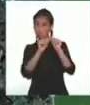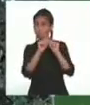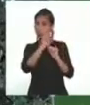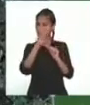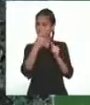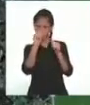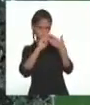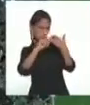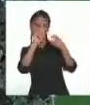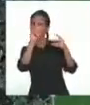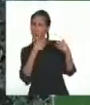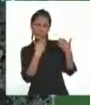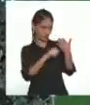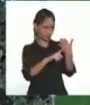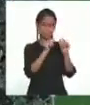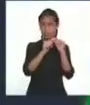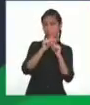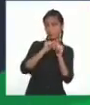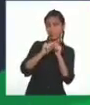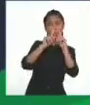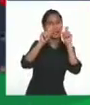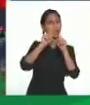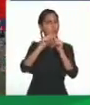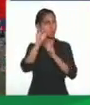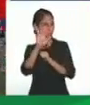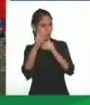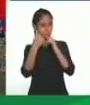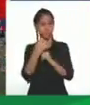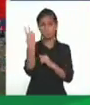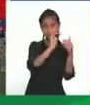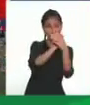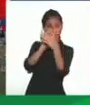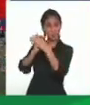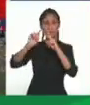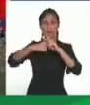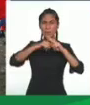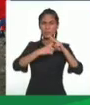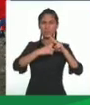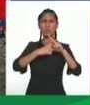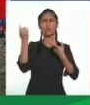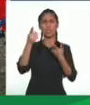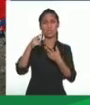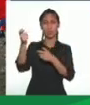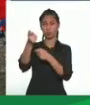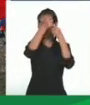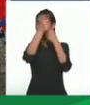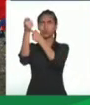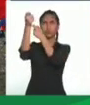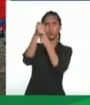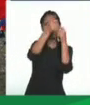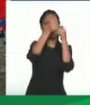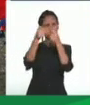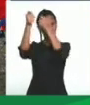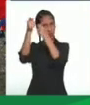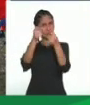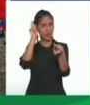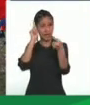hay una pregunta. Vamos a ver. Pregunta número 5. Y dice así. 2 amigos iniciaron la peregrinación hasta el santuario del Señor del